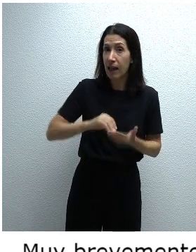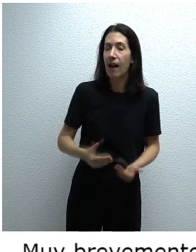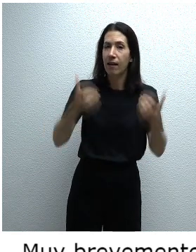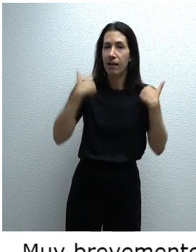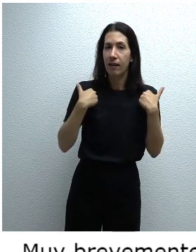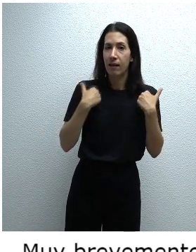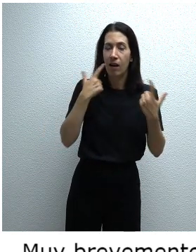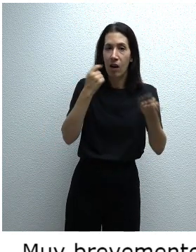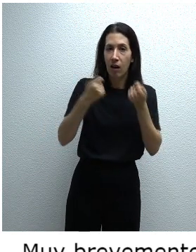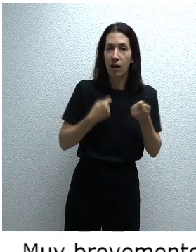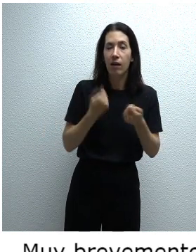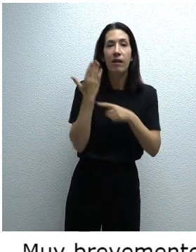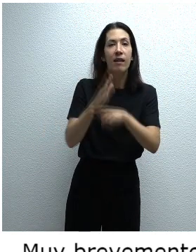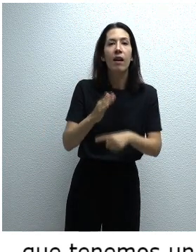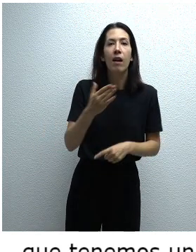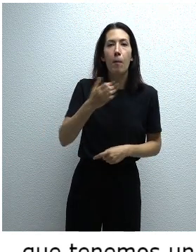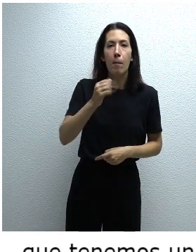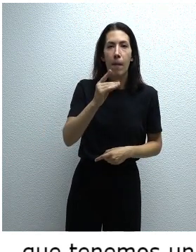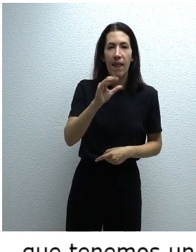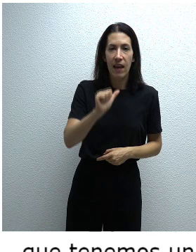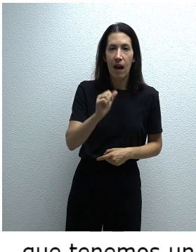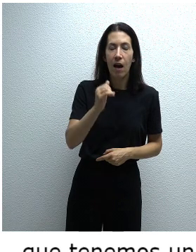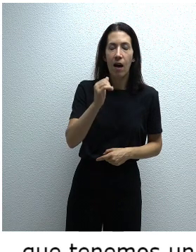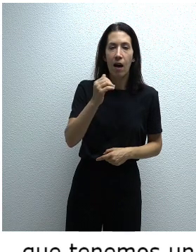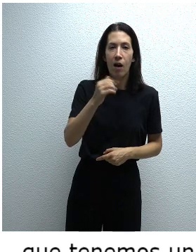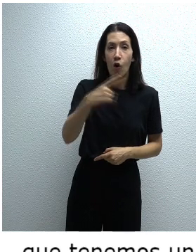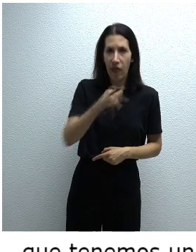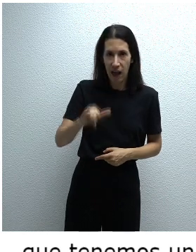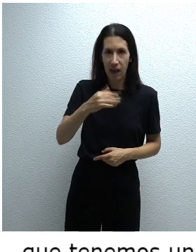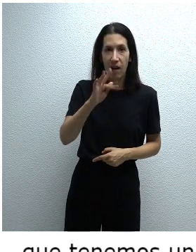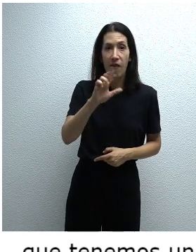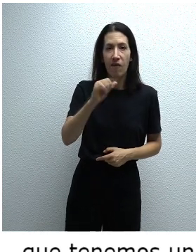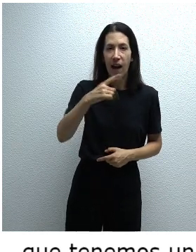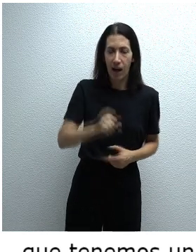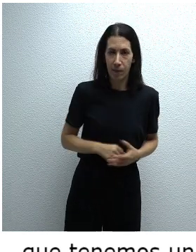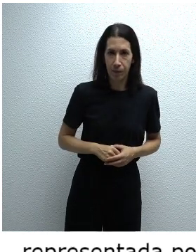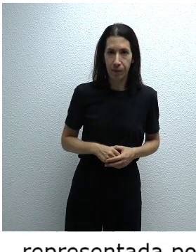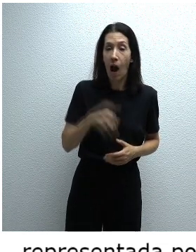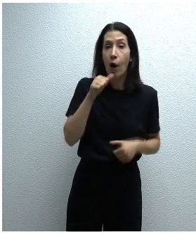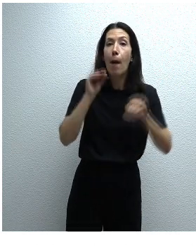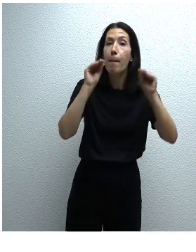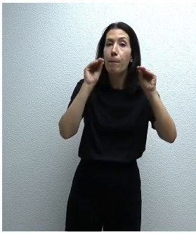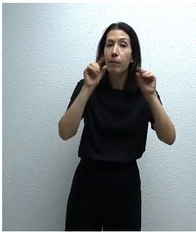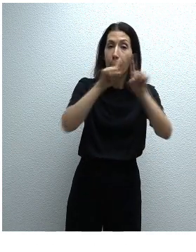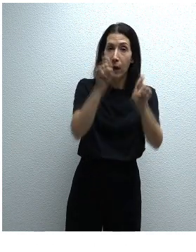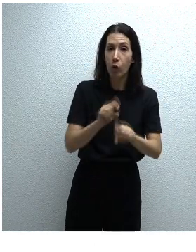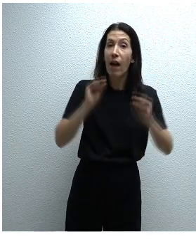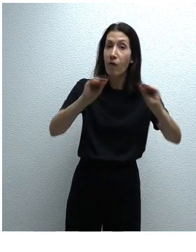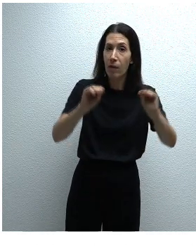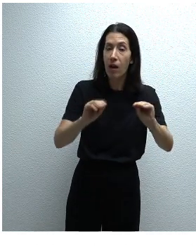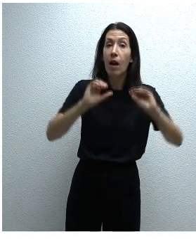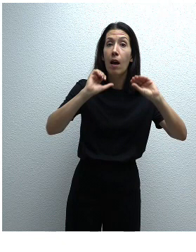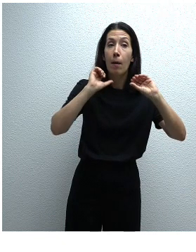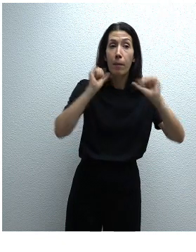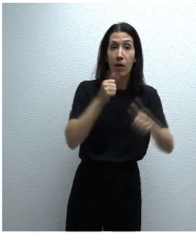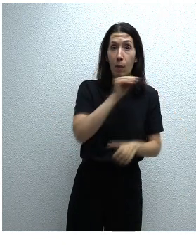por Juan Badía González Fraga. Bueno, pues vamos a las preguntas de formación y empezamos por Irene y por